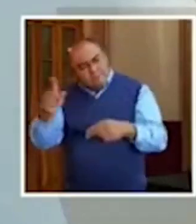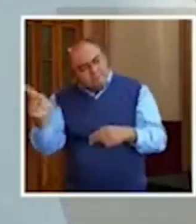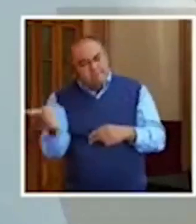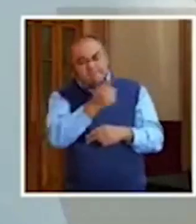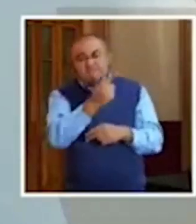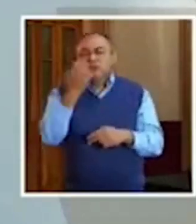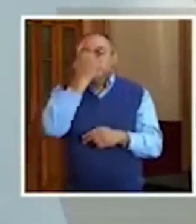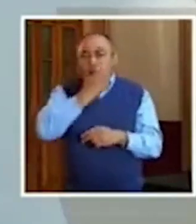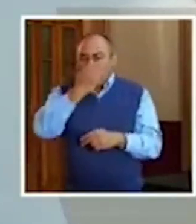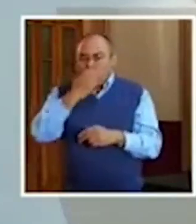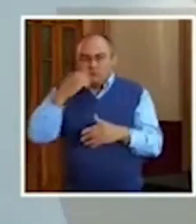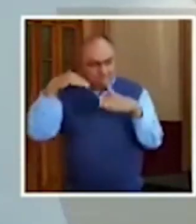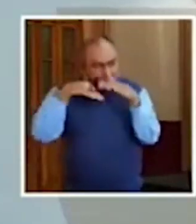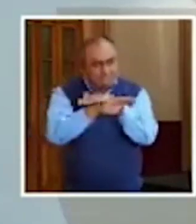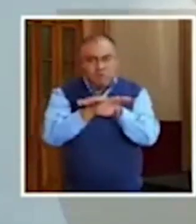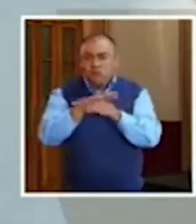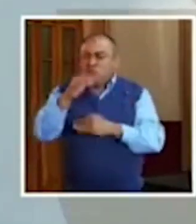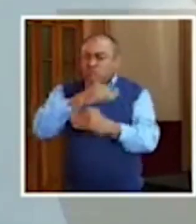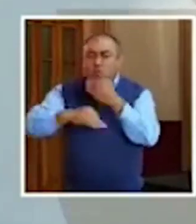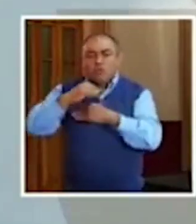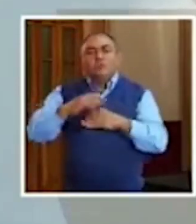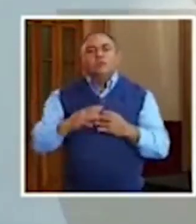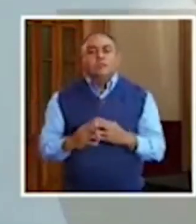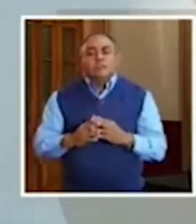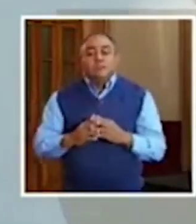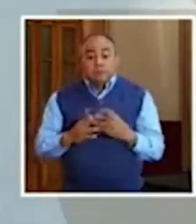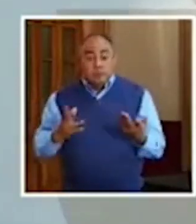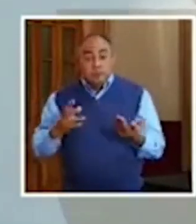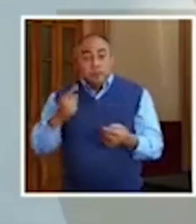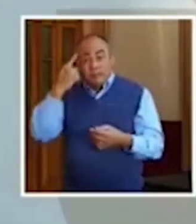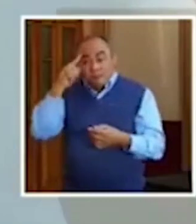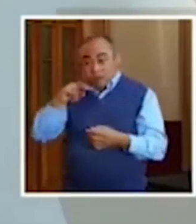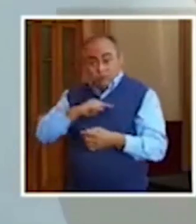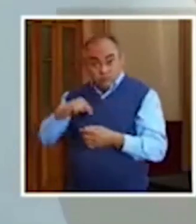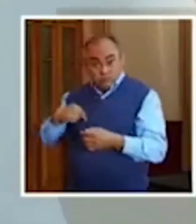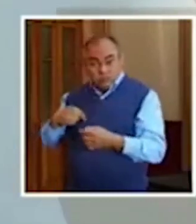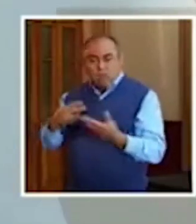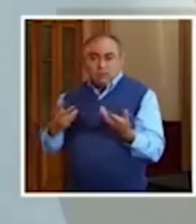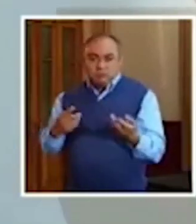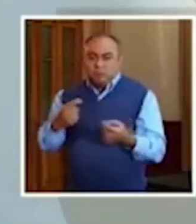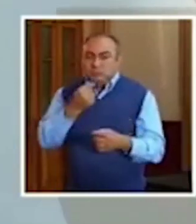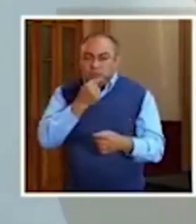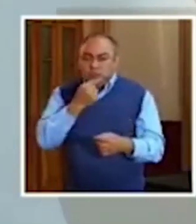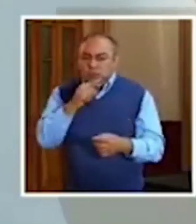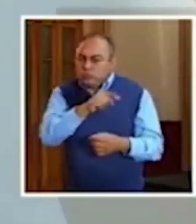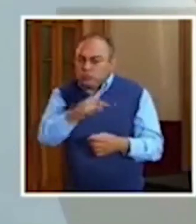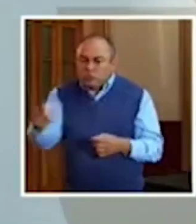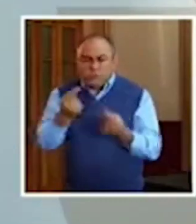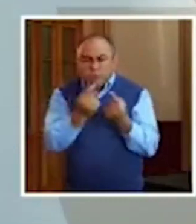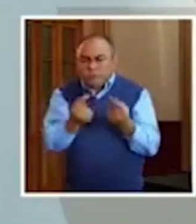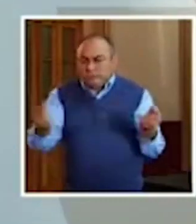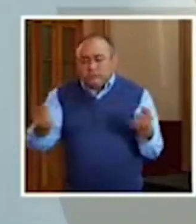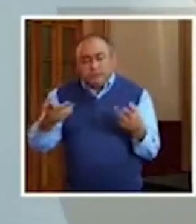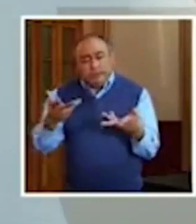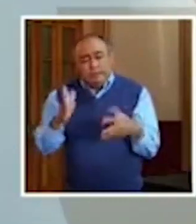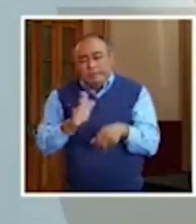porque para nosotros los niños son lo más sagrado.